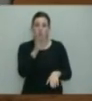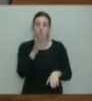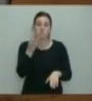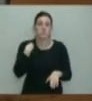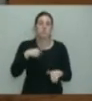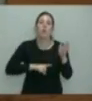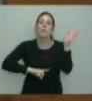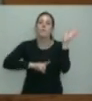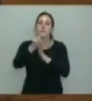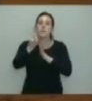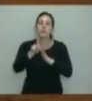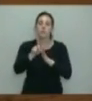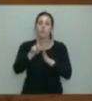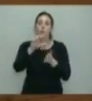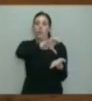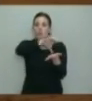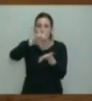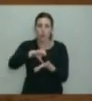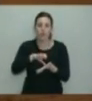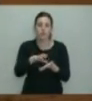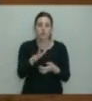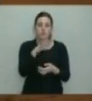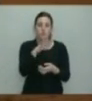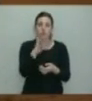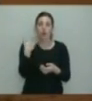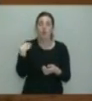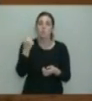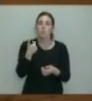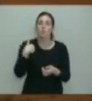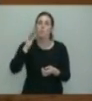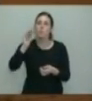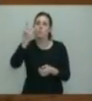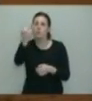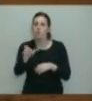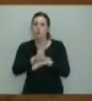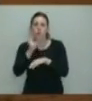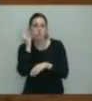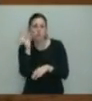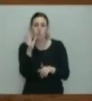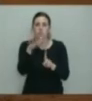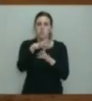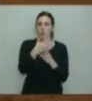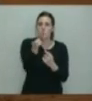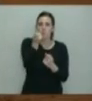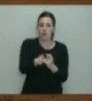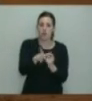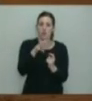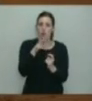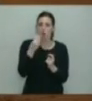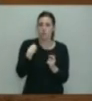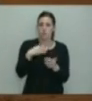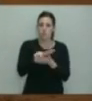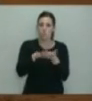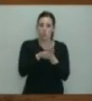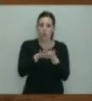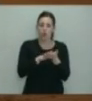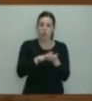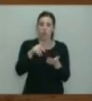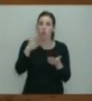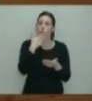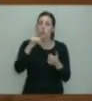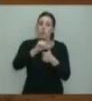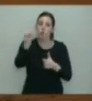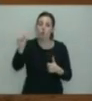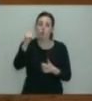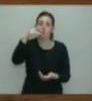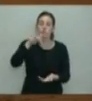desarrollos de las ciudades. Yo el otro día preguntaba a la consejera por una situación muy similar a la que usted ha hecho referencia hoy. Hay un colegio en Gijón